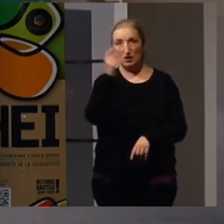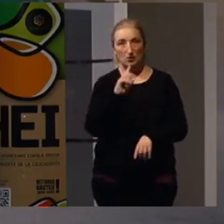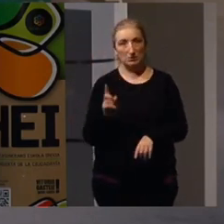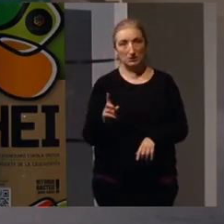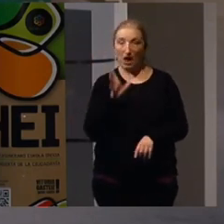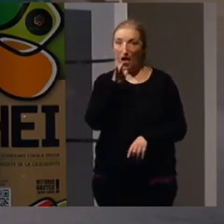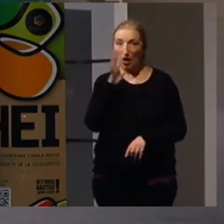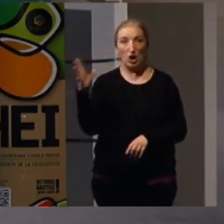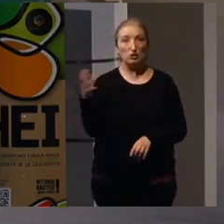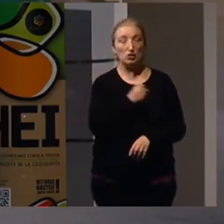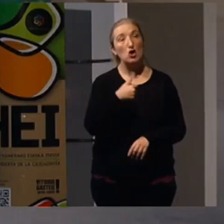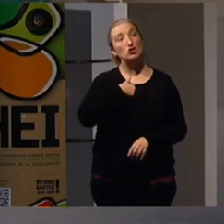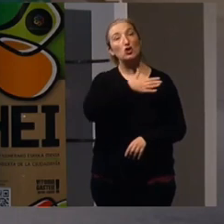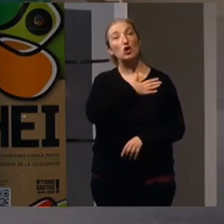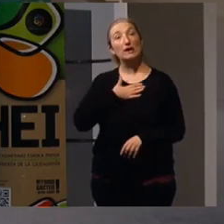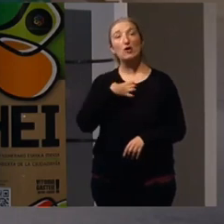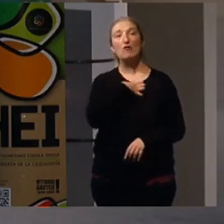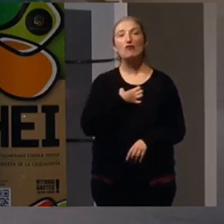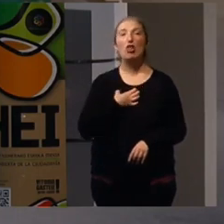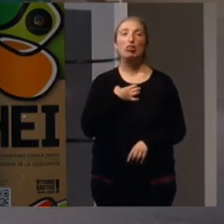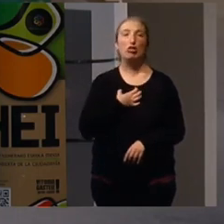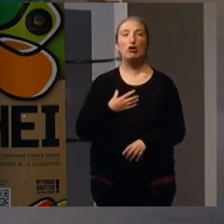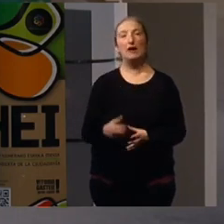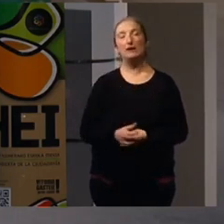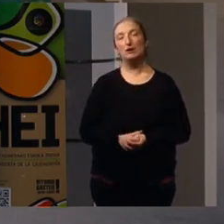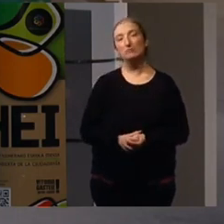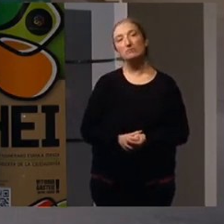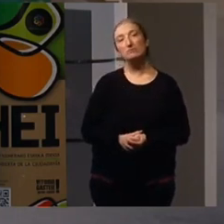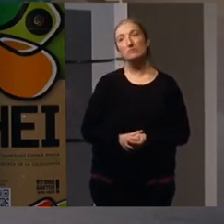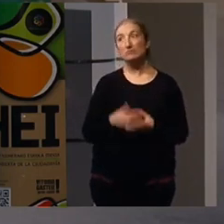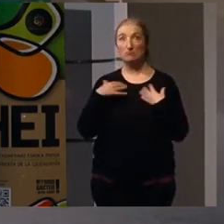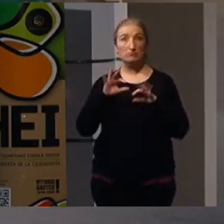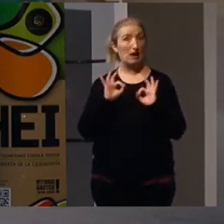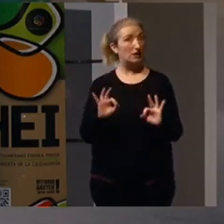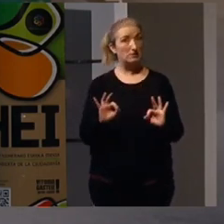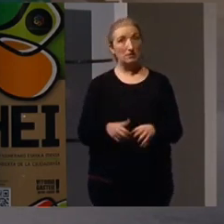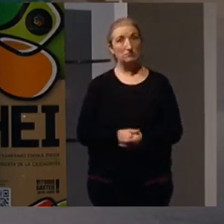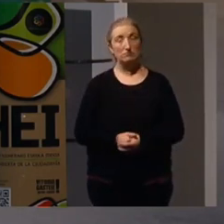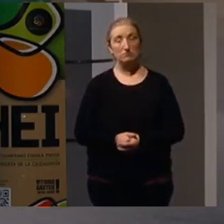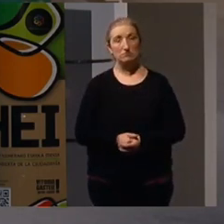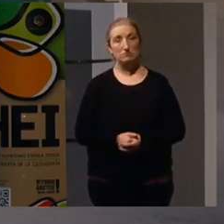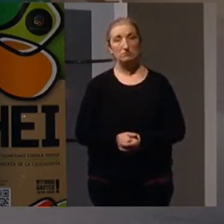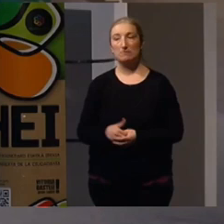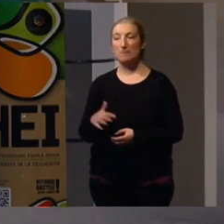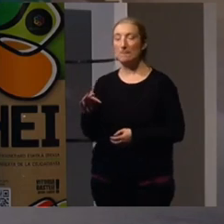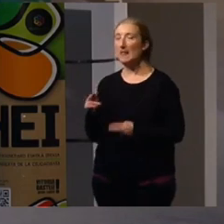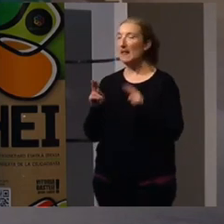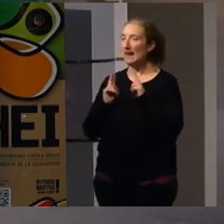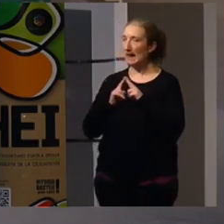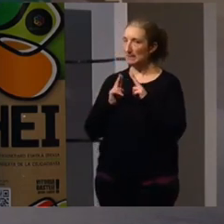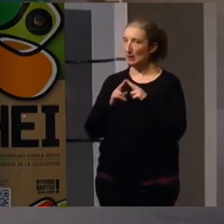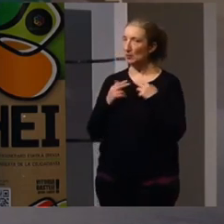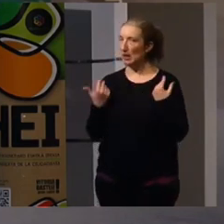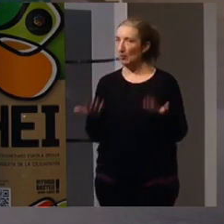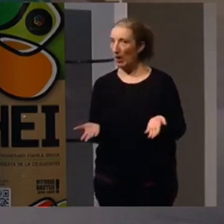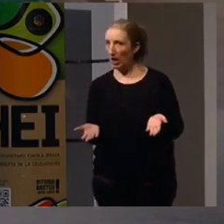van todos a parar es, yo quiero ser funcionario. Y es así. La pregunta